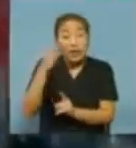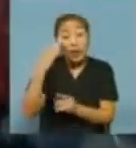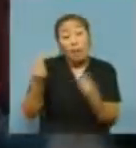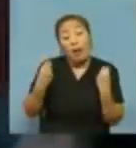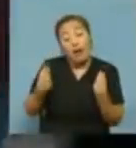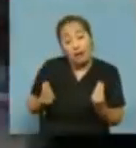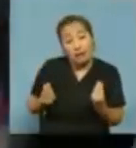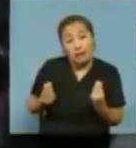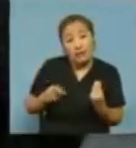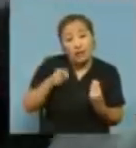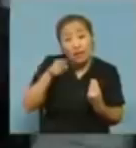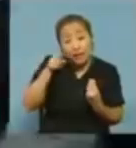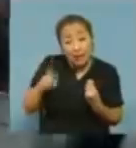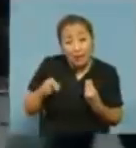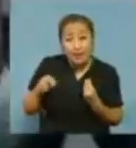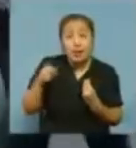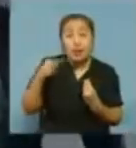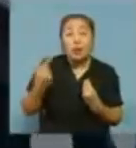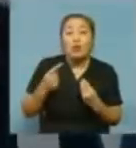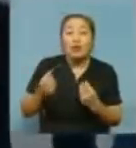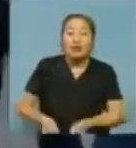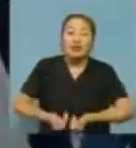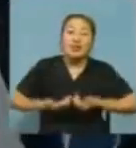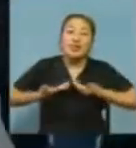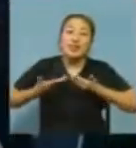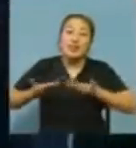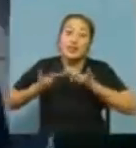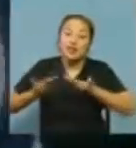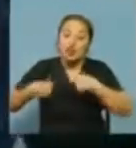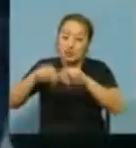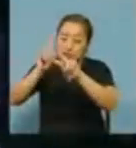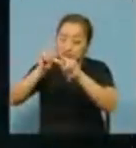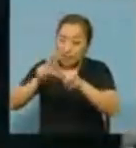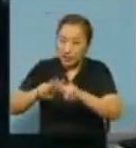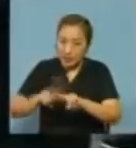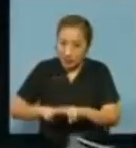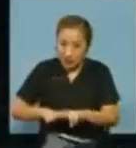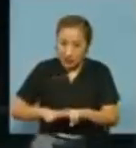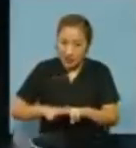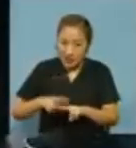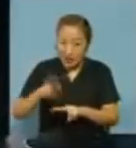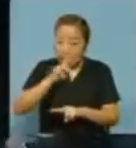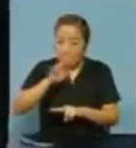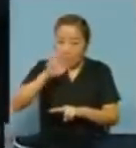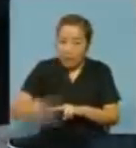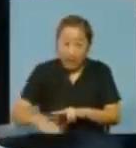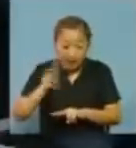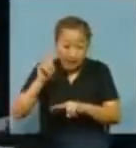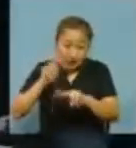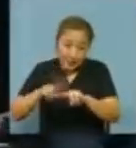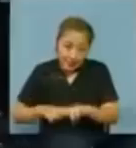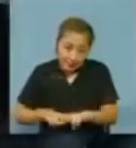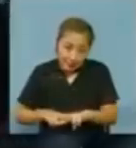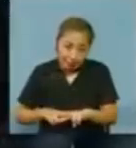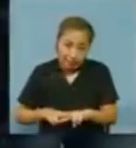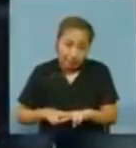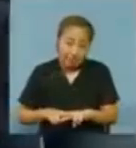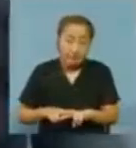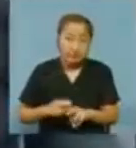fines de que pueda recibir el examen ginecológico correspondiente que marca el